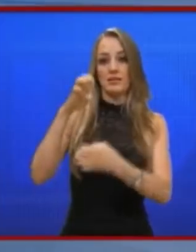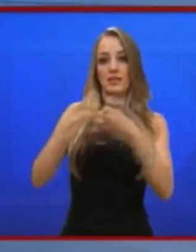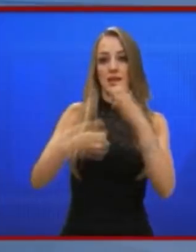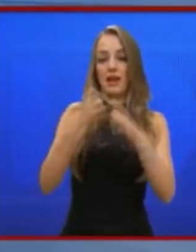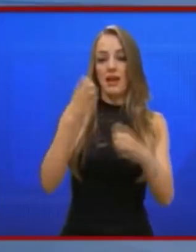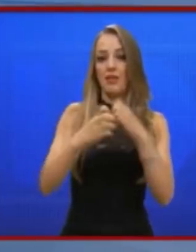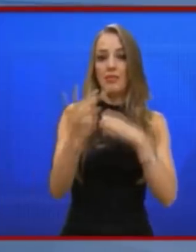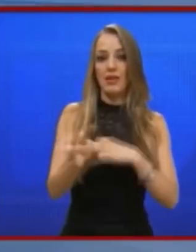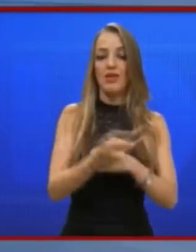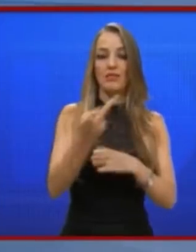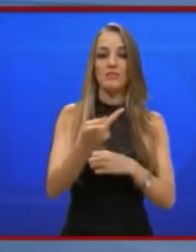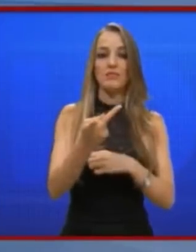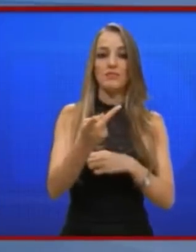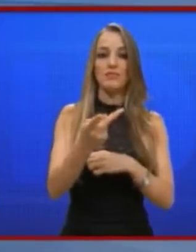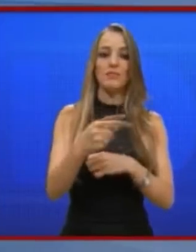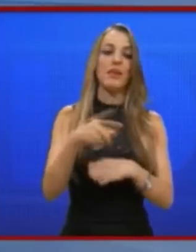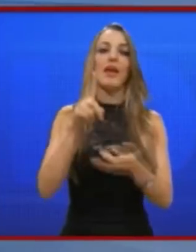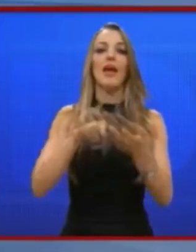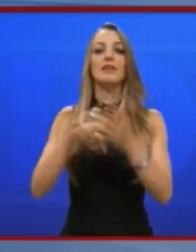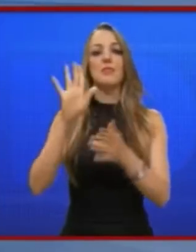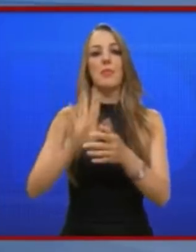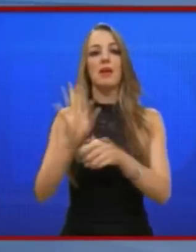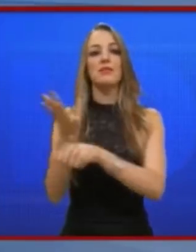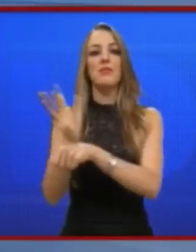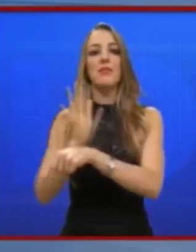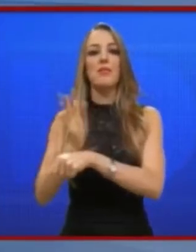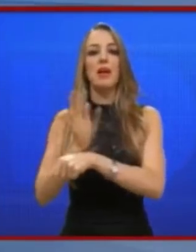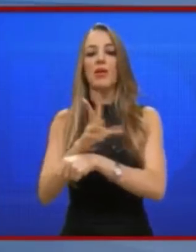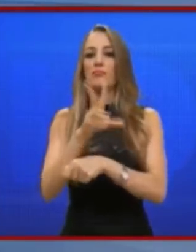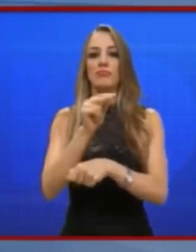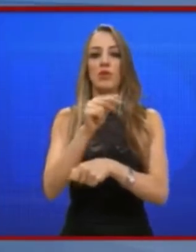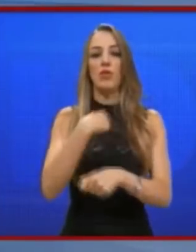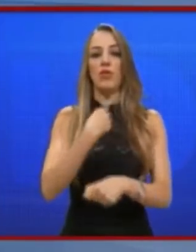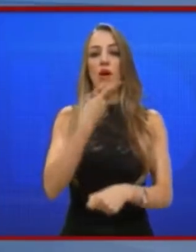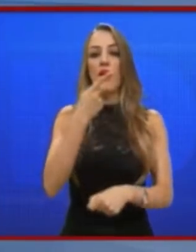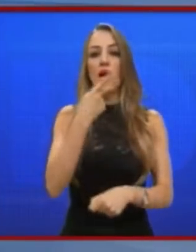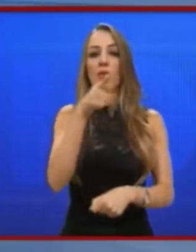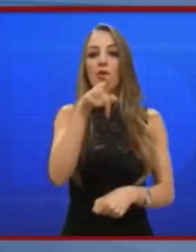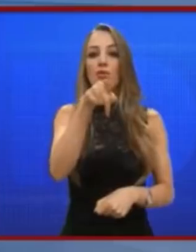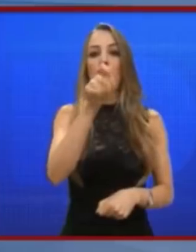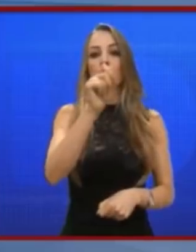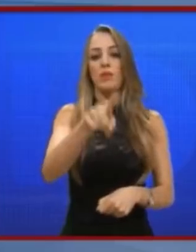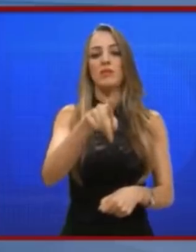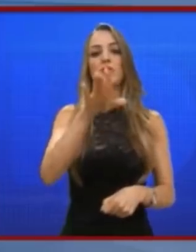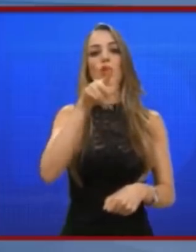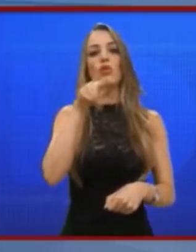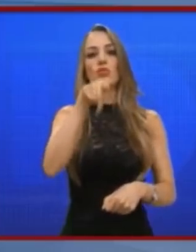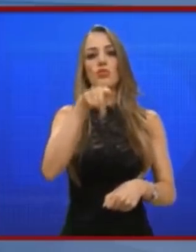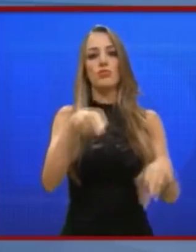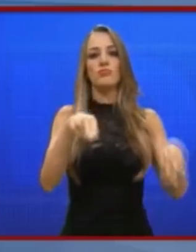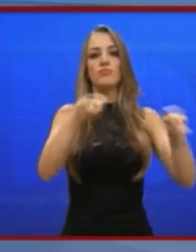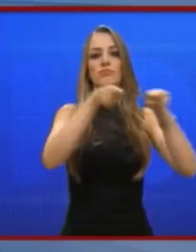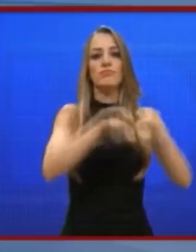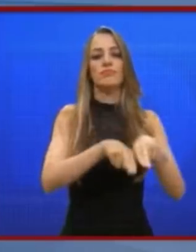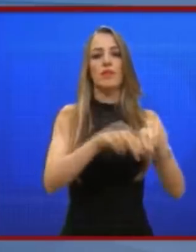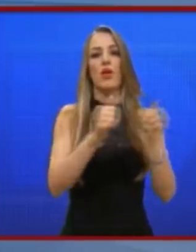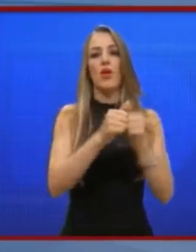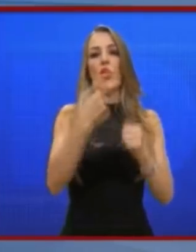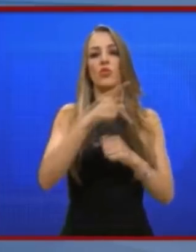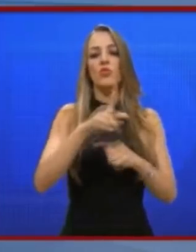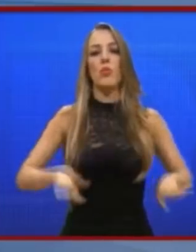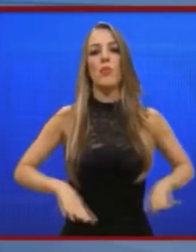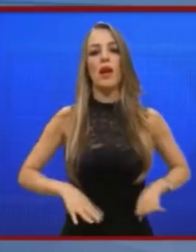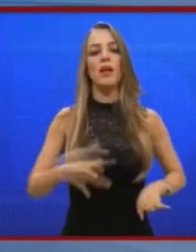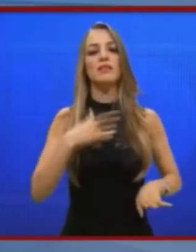éxito, sino hablo de ti, que duermes con una persona que crees que conoces, pero en realidad no tienes ni